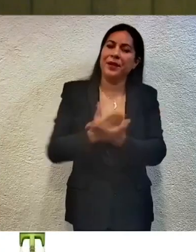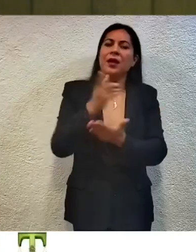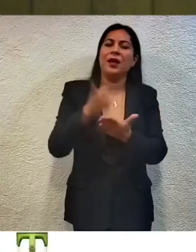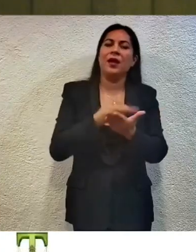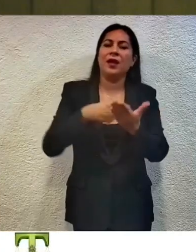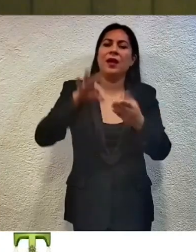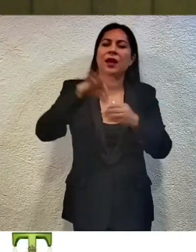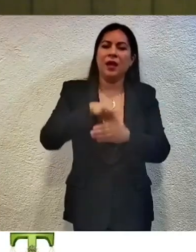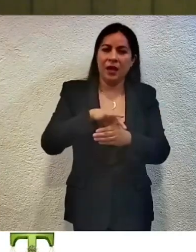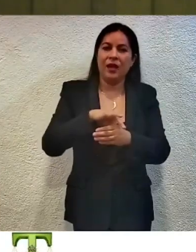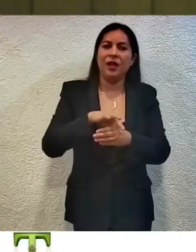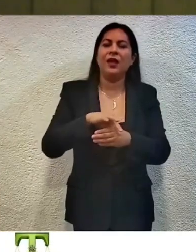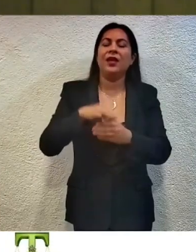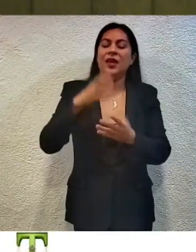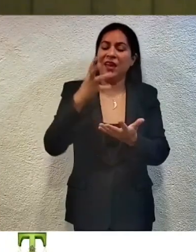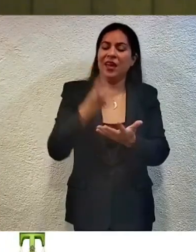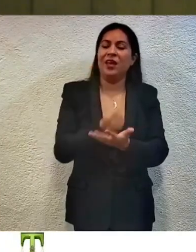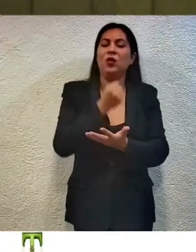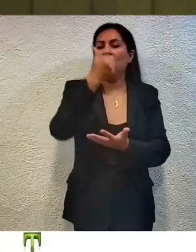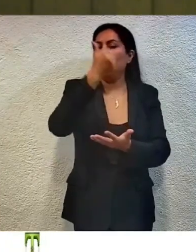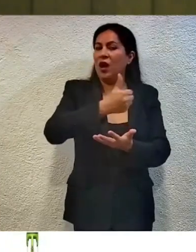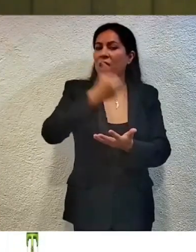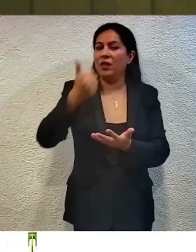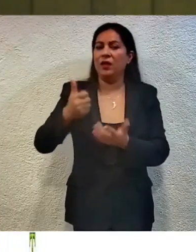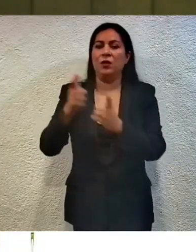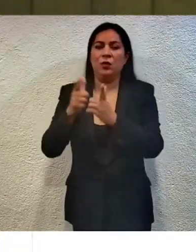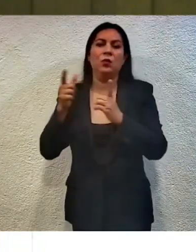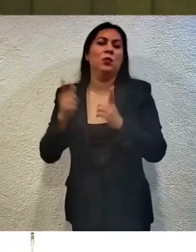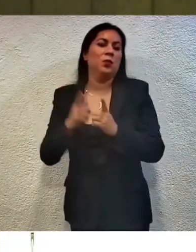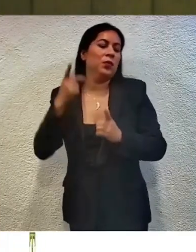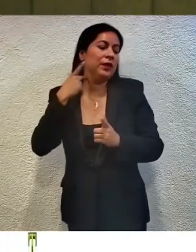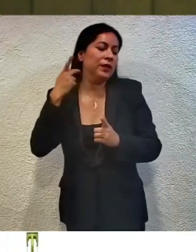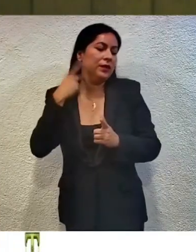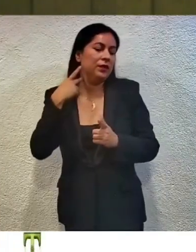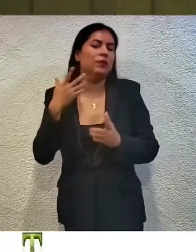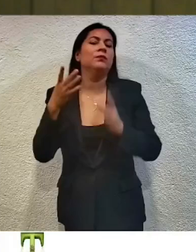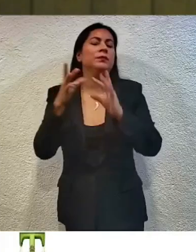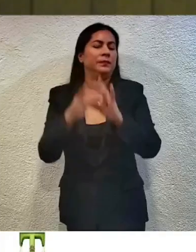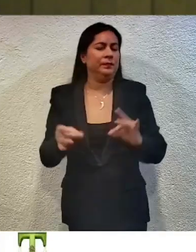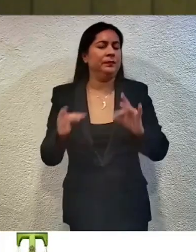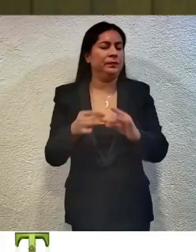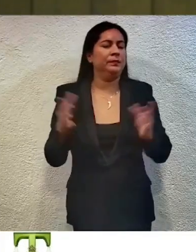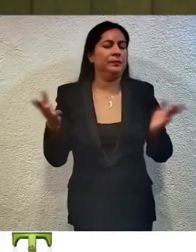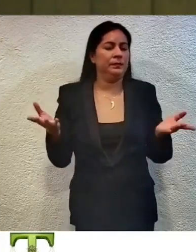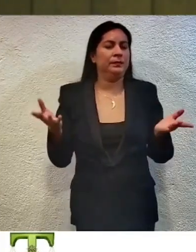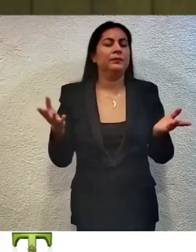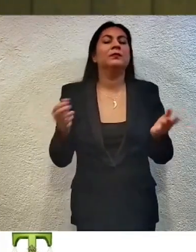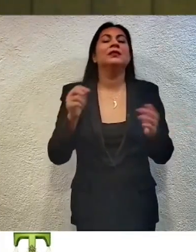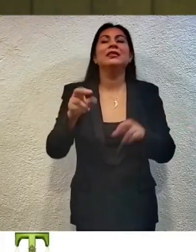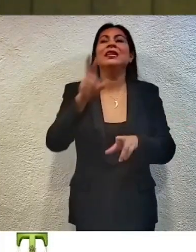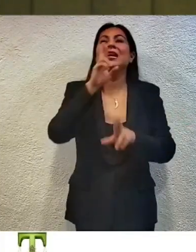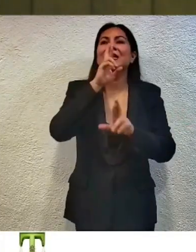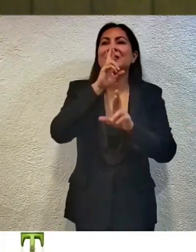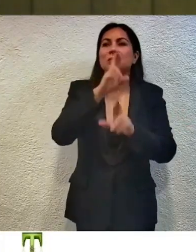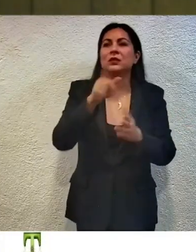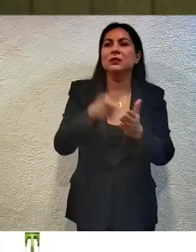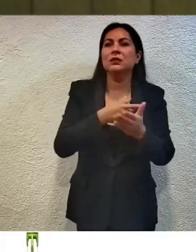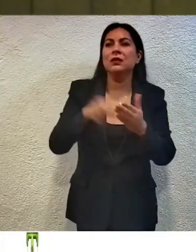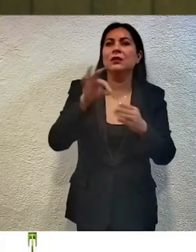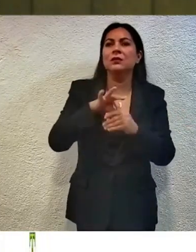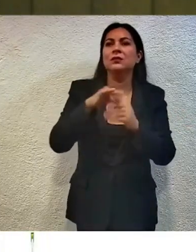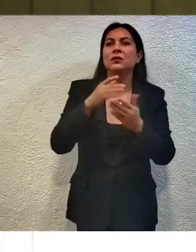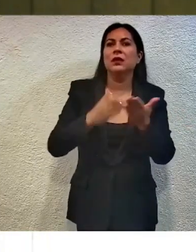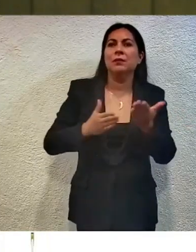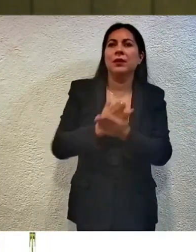relativa que obtuvo cada partido. Es decir, Si del resultado de la elección de